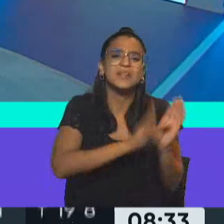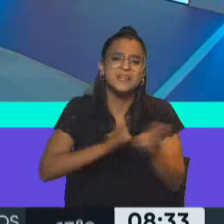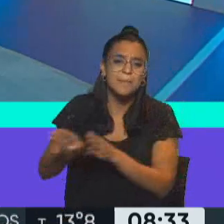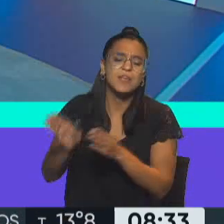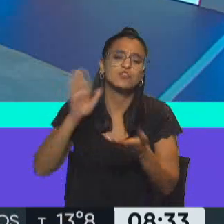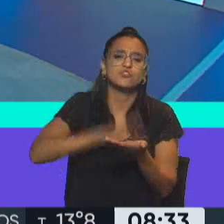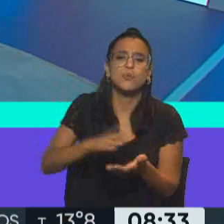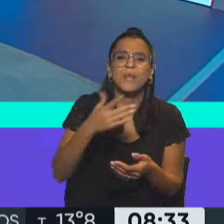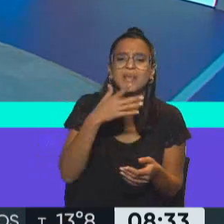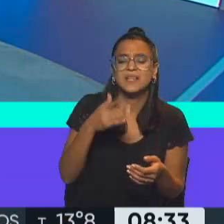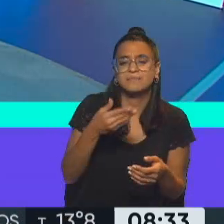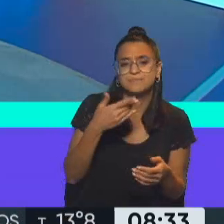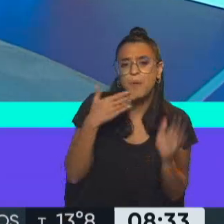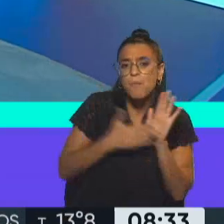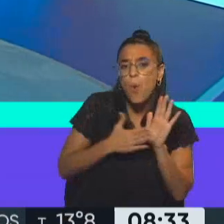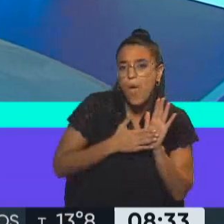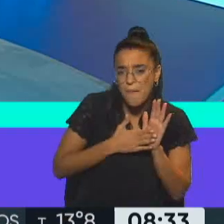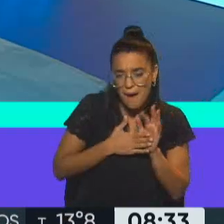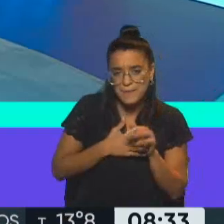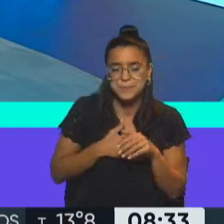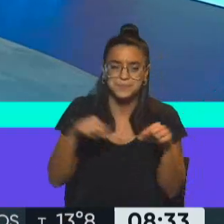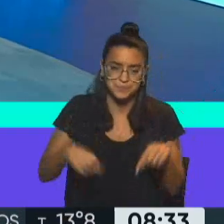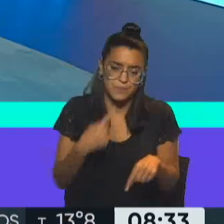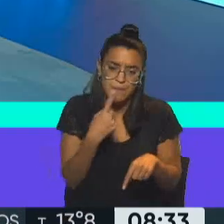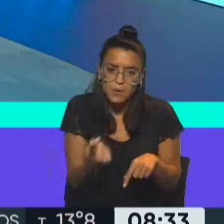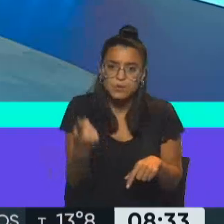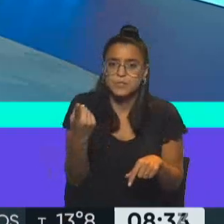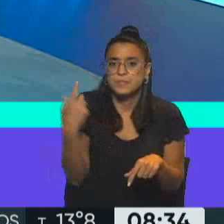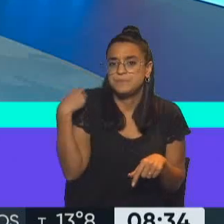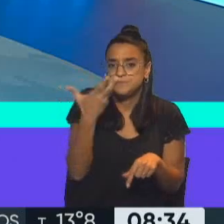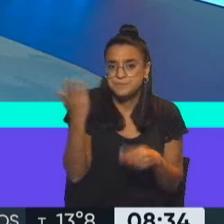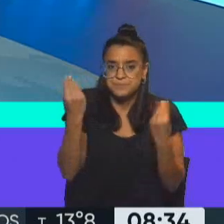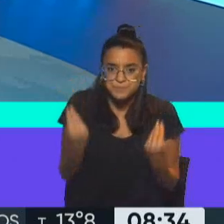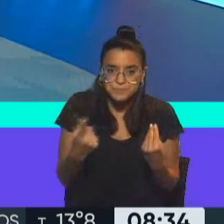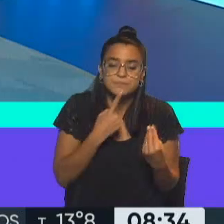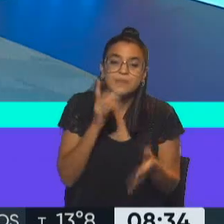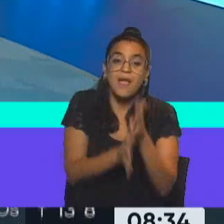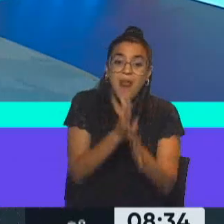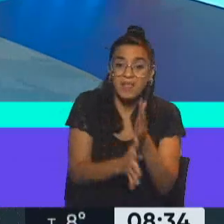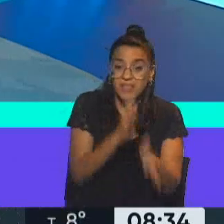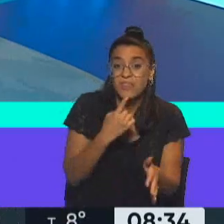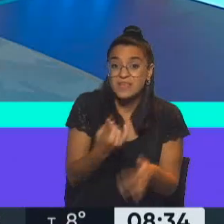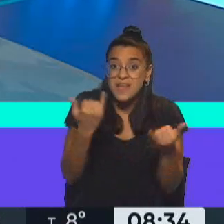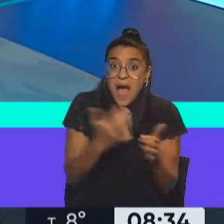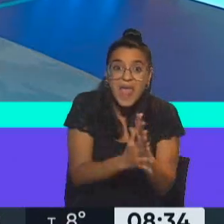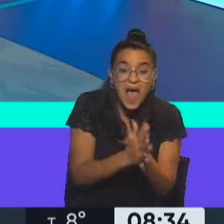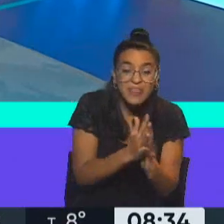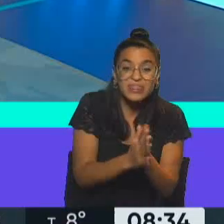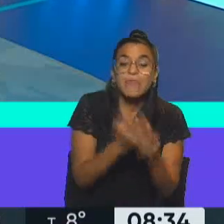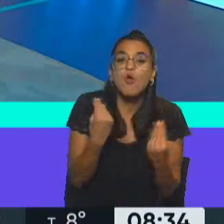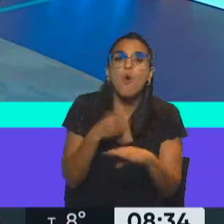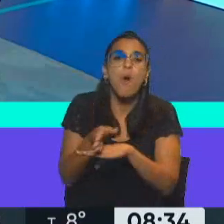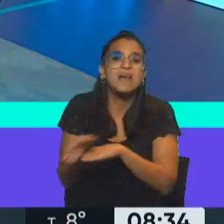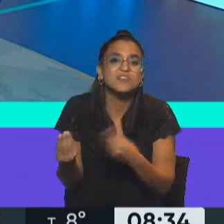y respecto a los tests lo consultó a nivel general porque se habla de una gratuidad en este sentido y cómo se accede